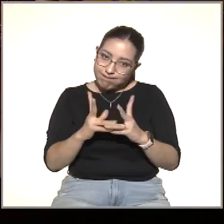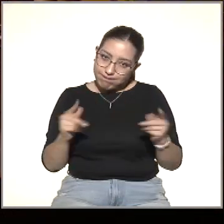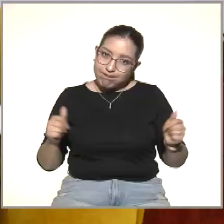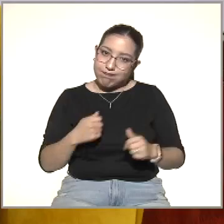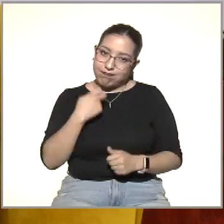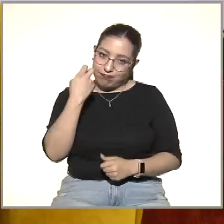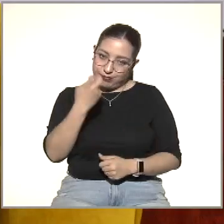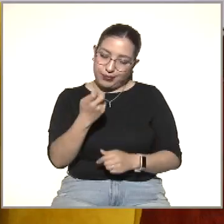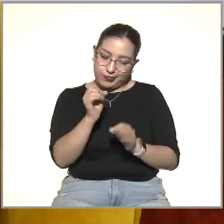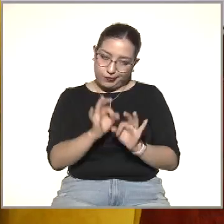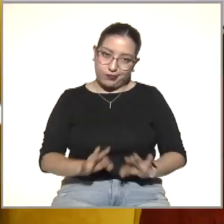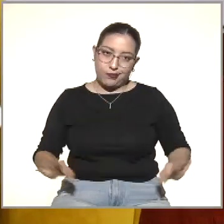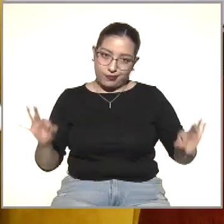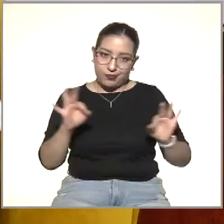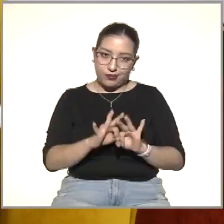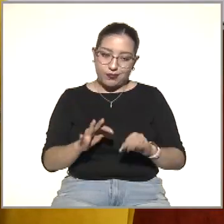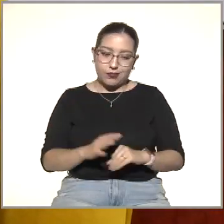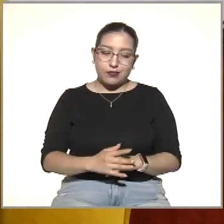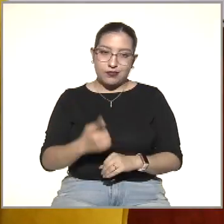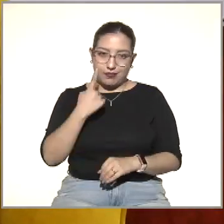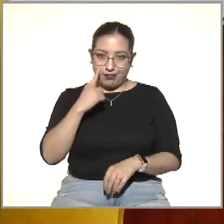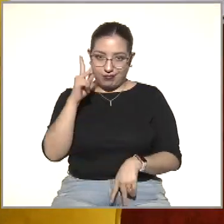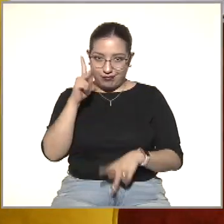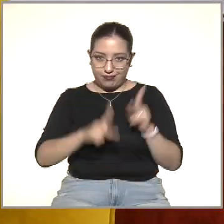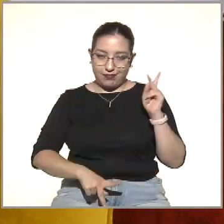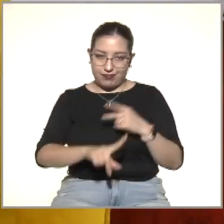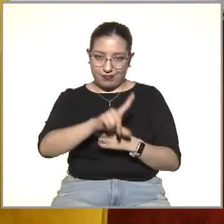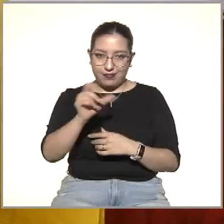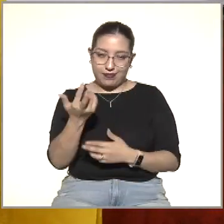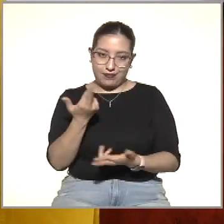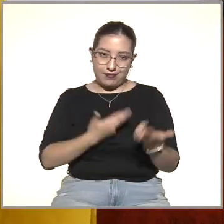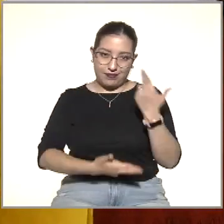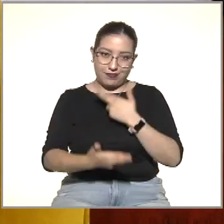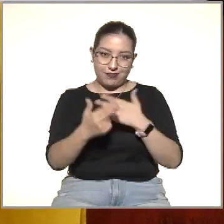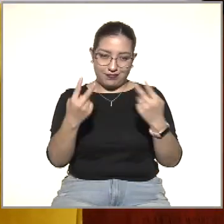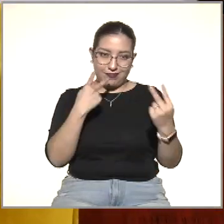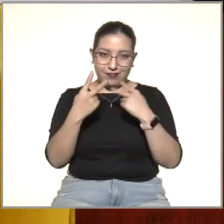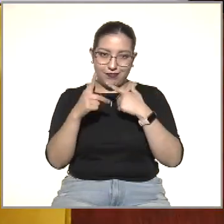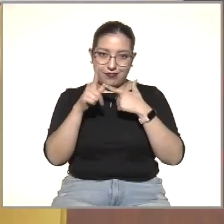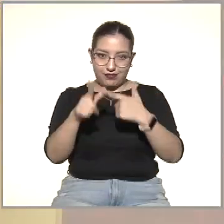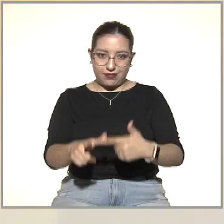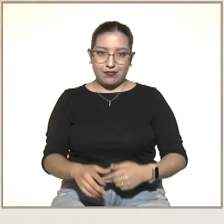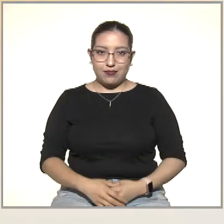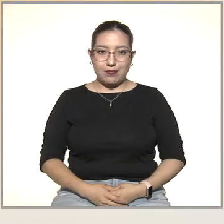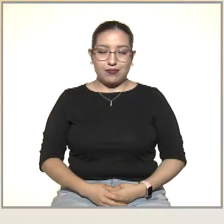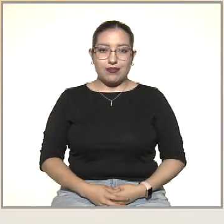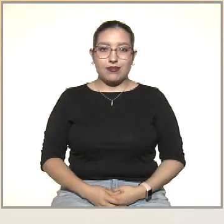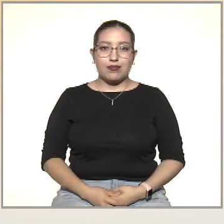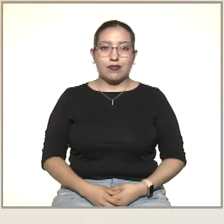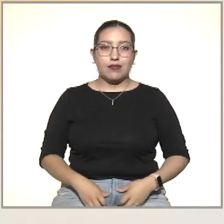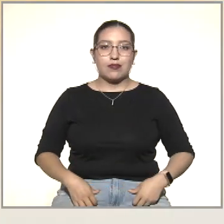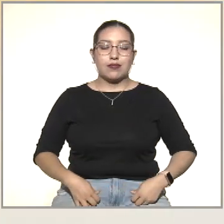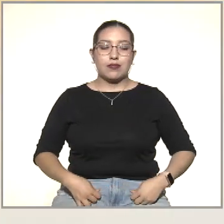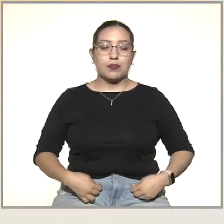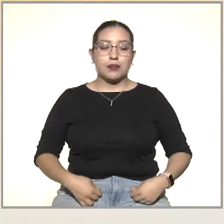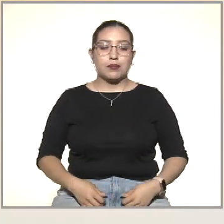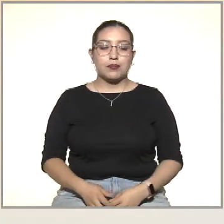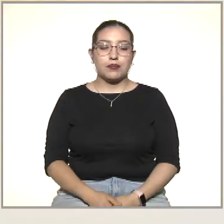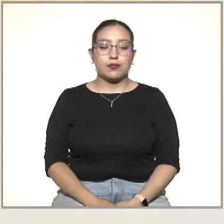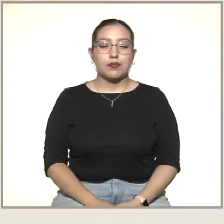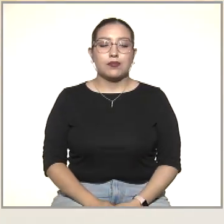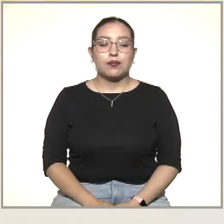Sí. Importantísimo eso. Vamos a un corte, en un momentito regresamos, quédate con nosotros. Pues ese es el núcleo.